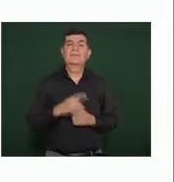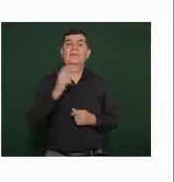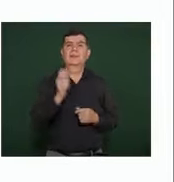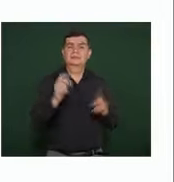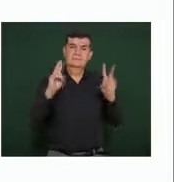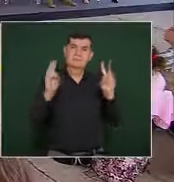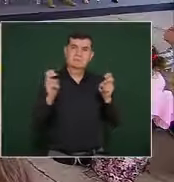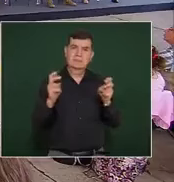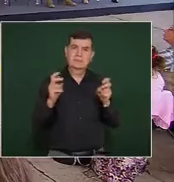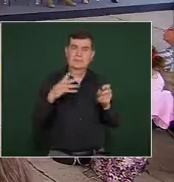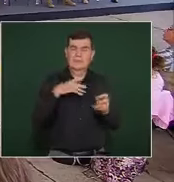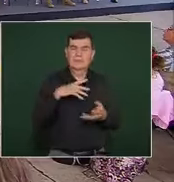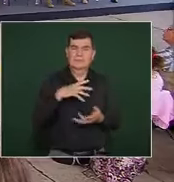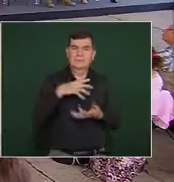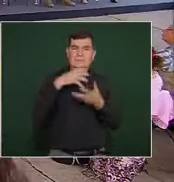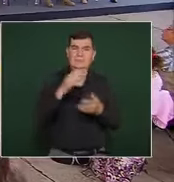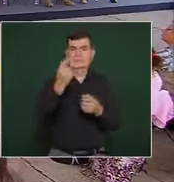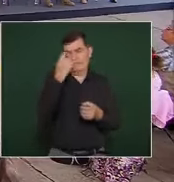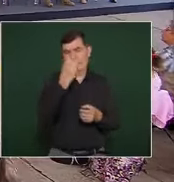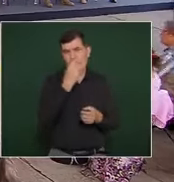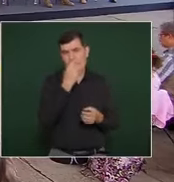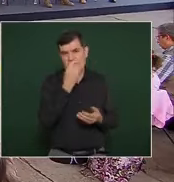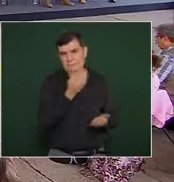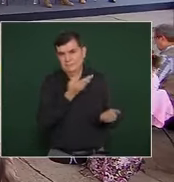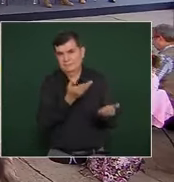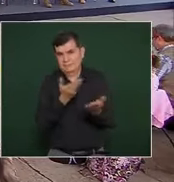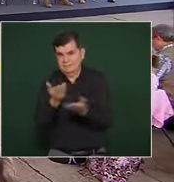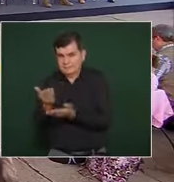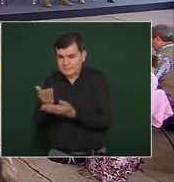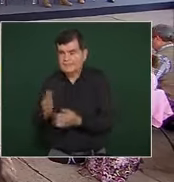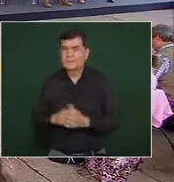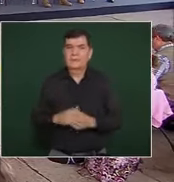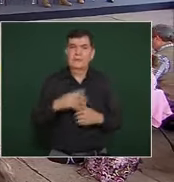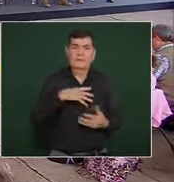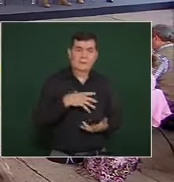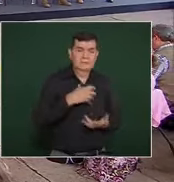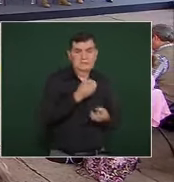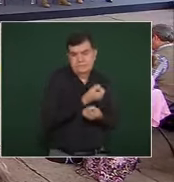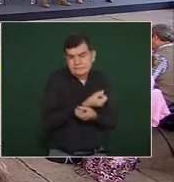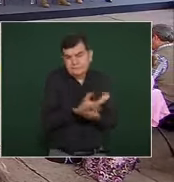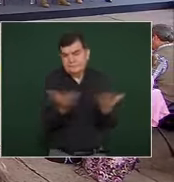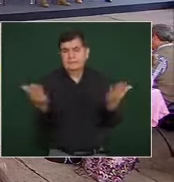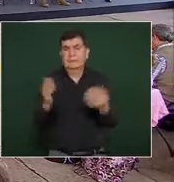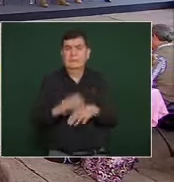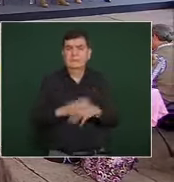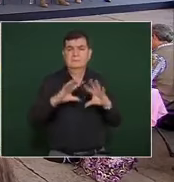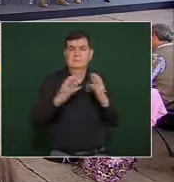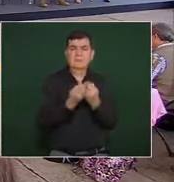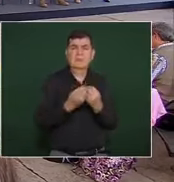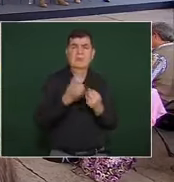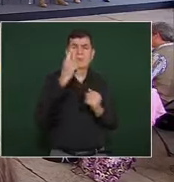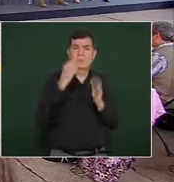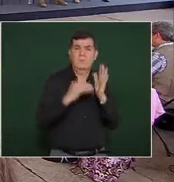se refiere a abastecimientos de comida, se ha repartido hasta la fecha un total